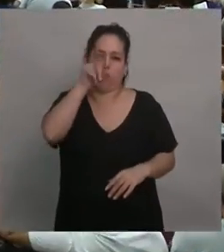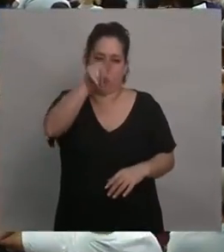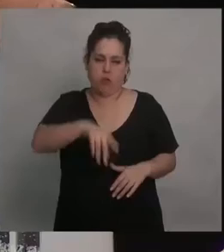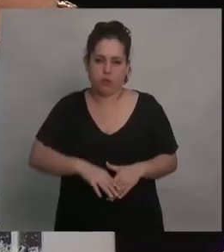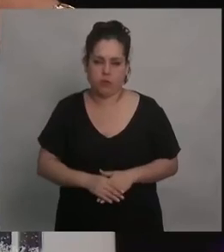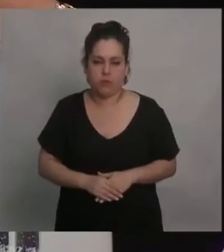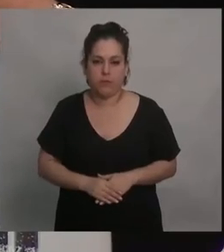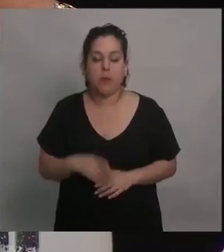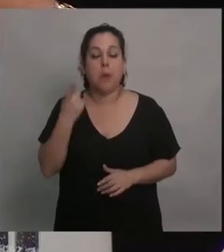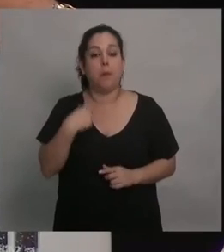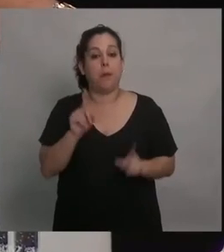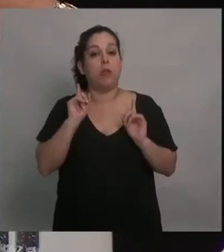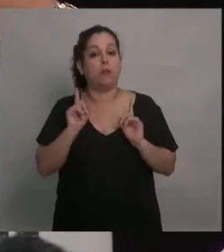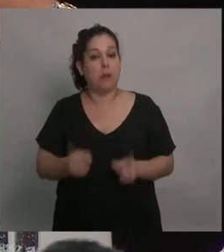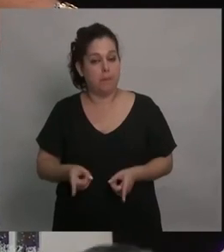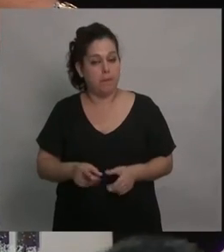Pero